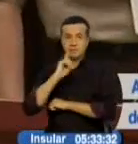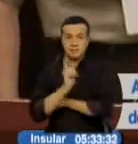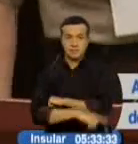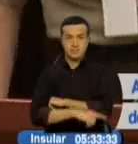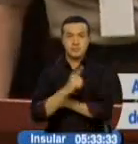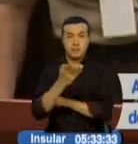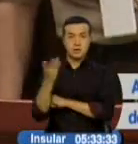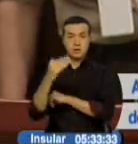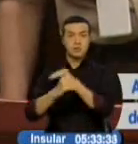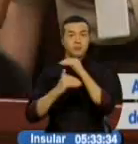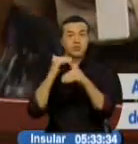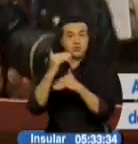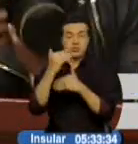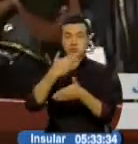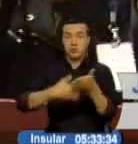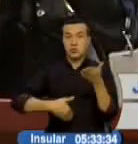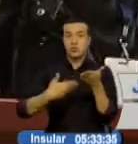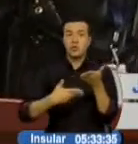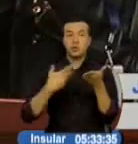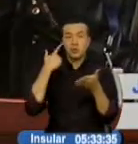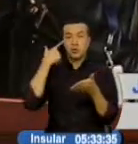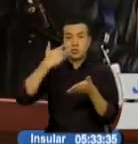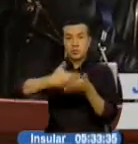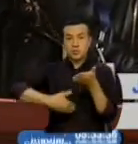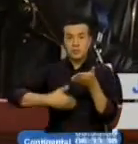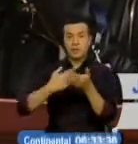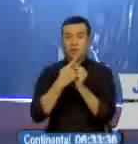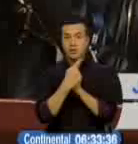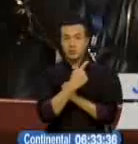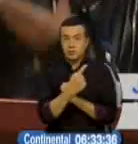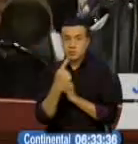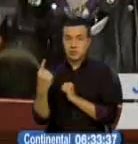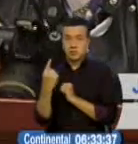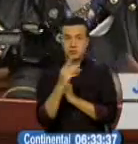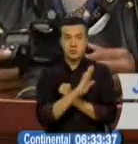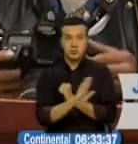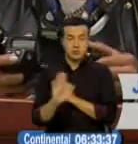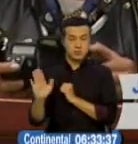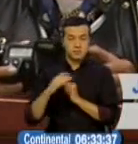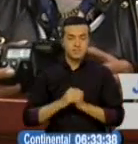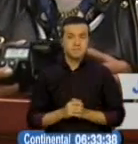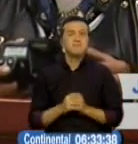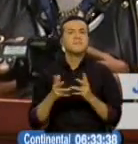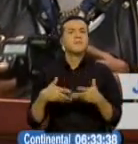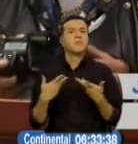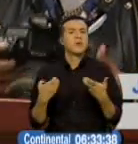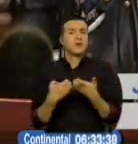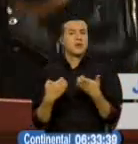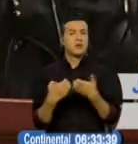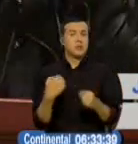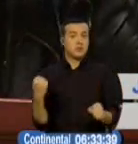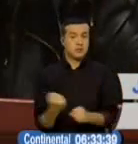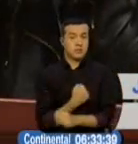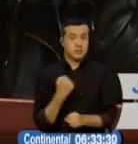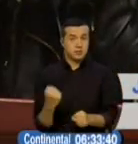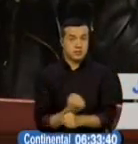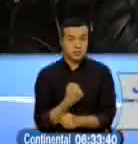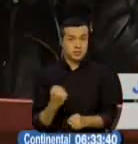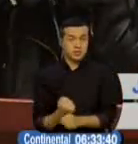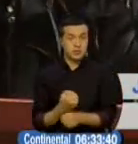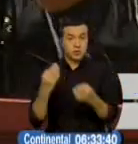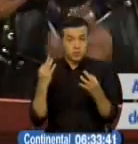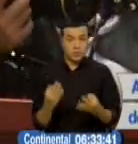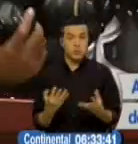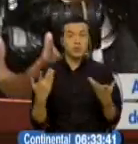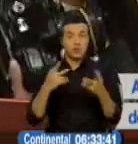Ese proceso, ese documento será revisado caso por caso. Generaremos un equipo de trabajo para que